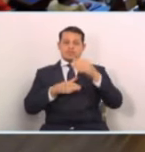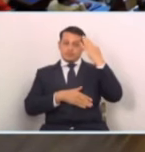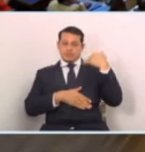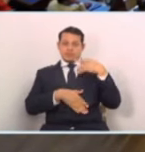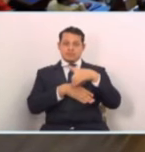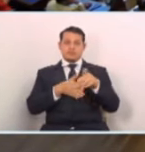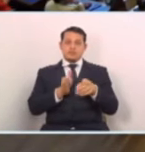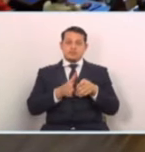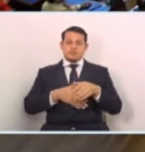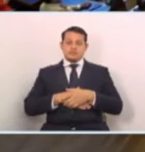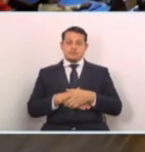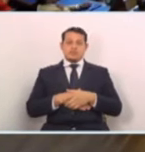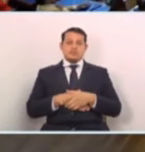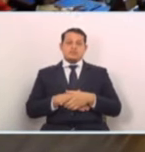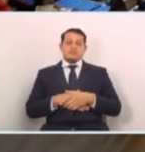Gracias, diputada.